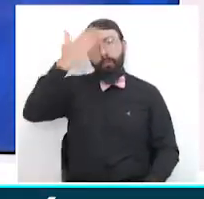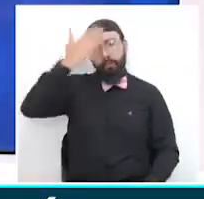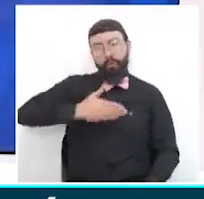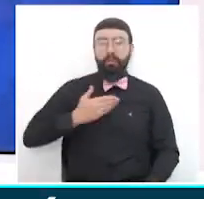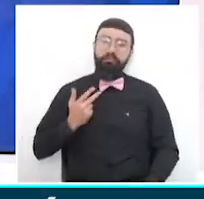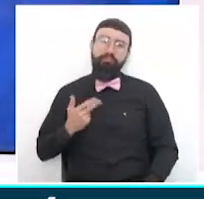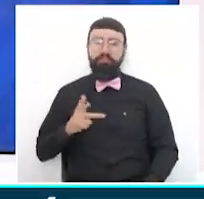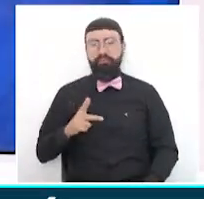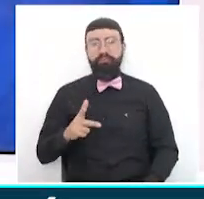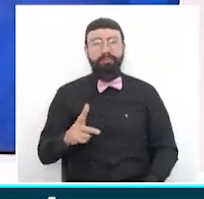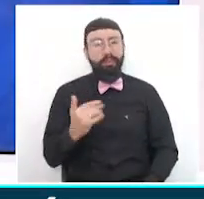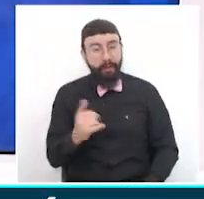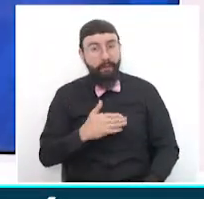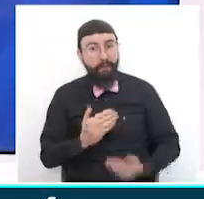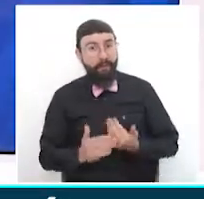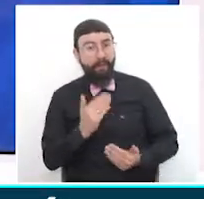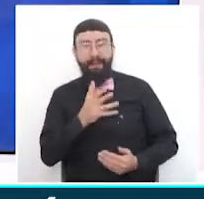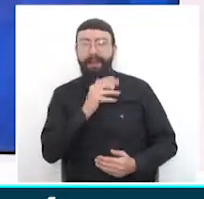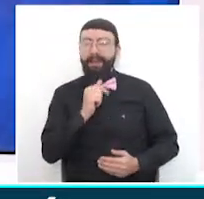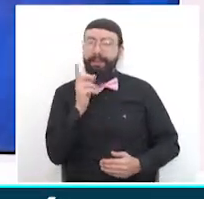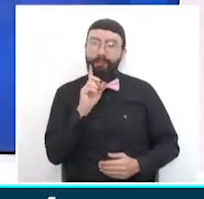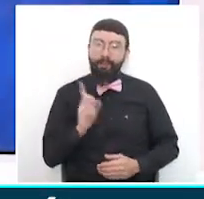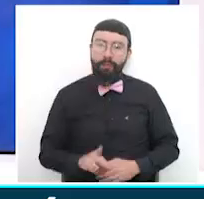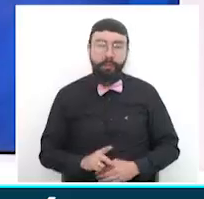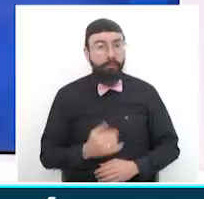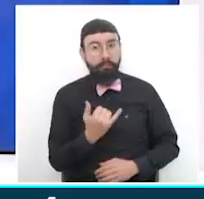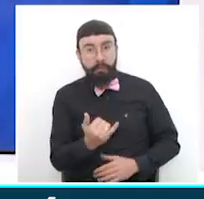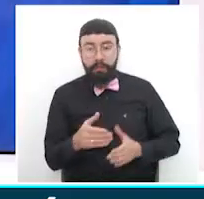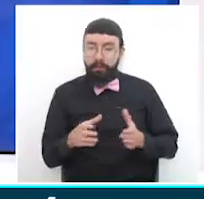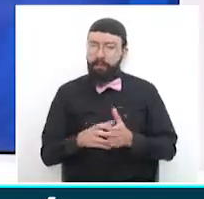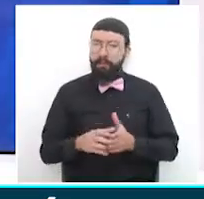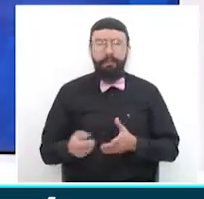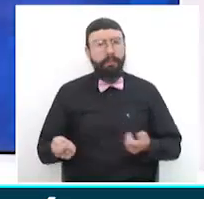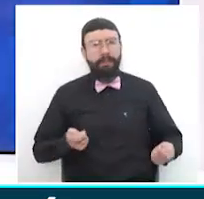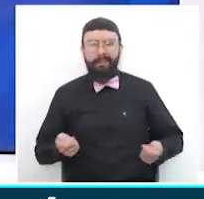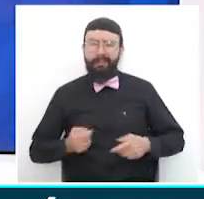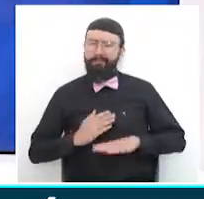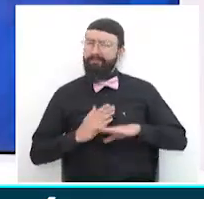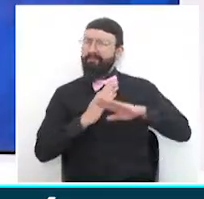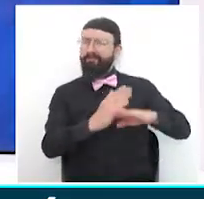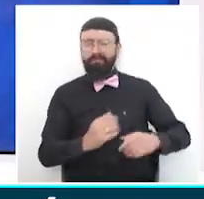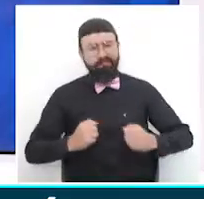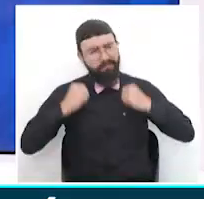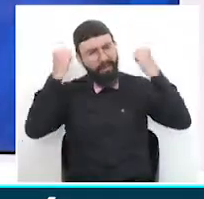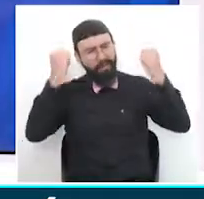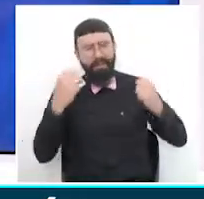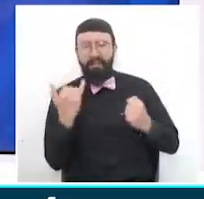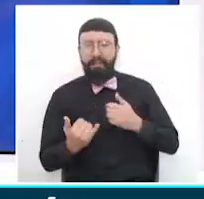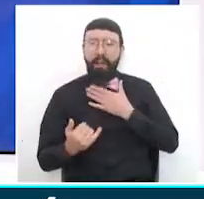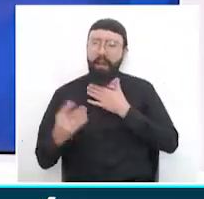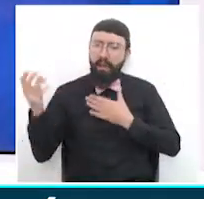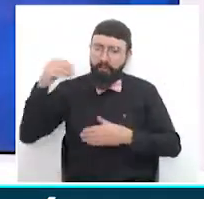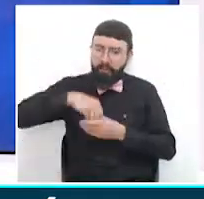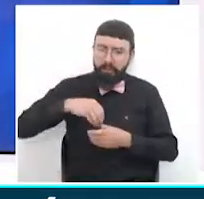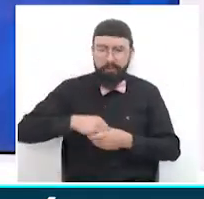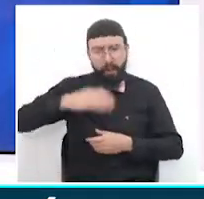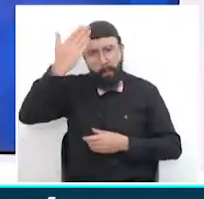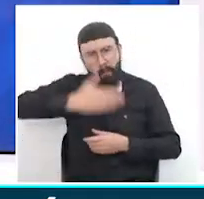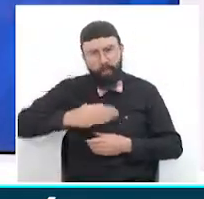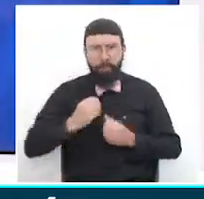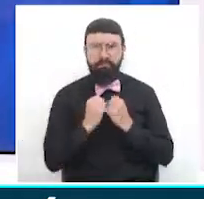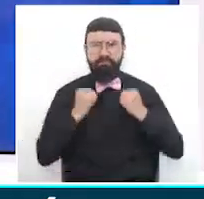grata experiencia. Usuarios de la capital quindiana han sentado su voz de inconformismo ante el aparente sobrecupo en algunos de estos